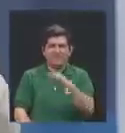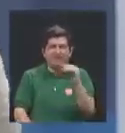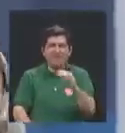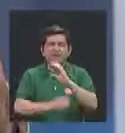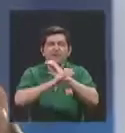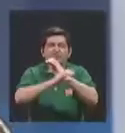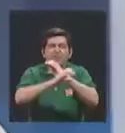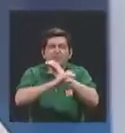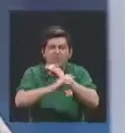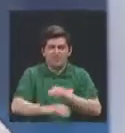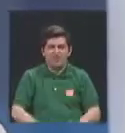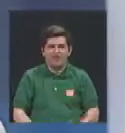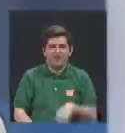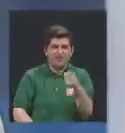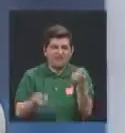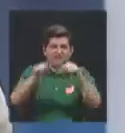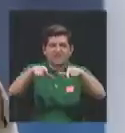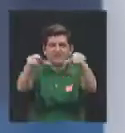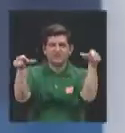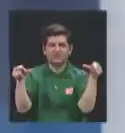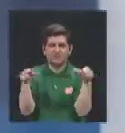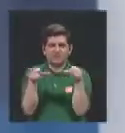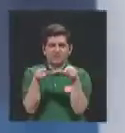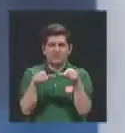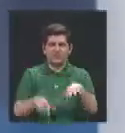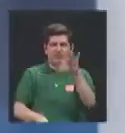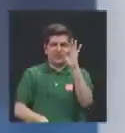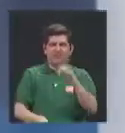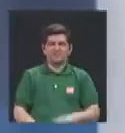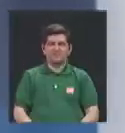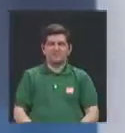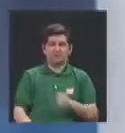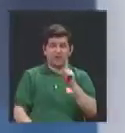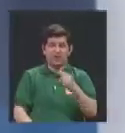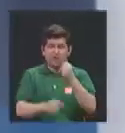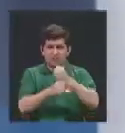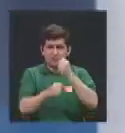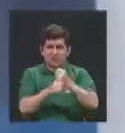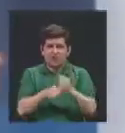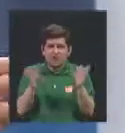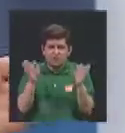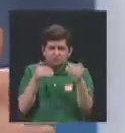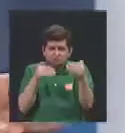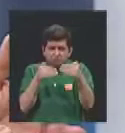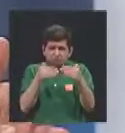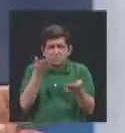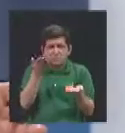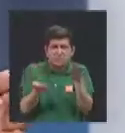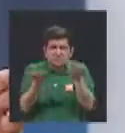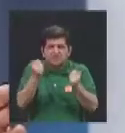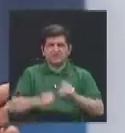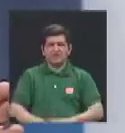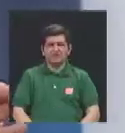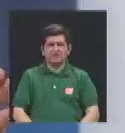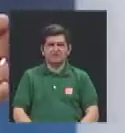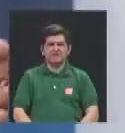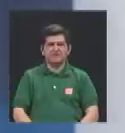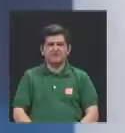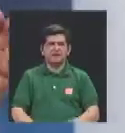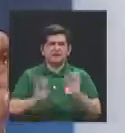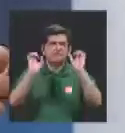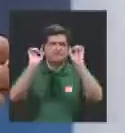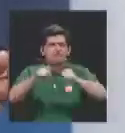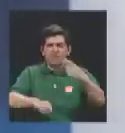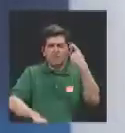buscamos, administramos y cuidamos lo que son las locaciones. Cuando se va haciendo una producción más pequeña, pues